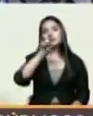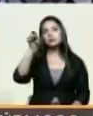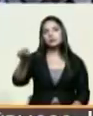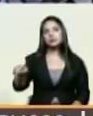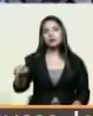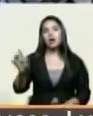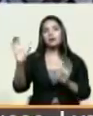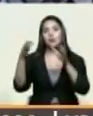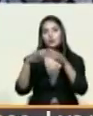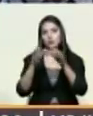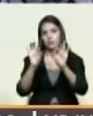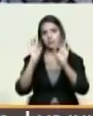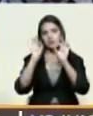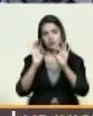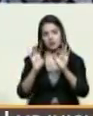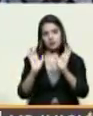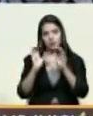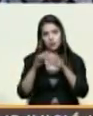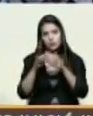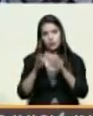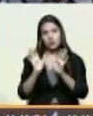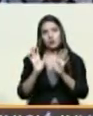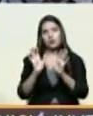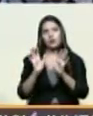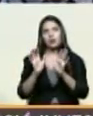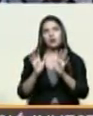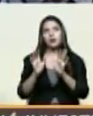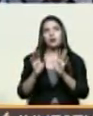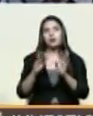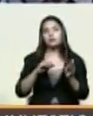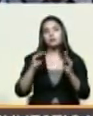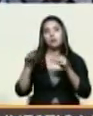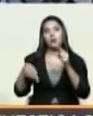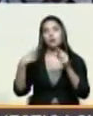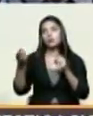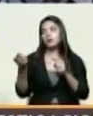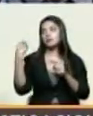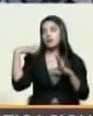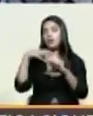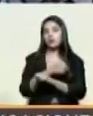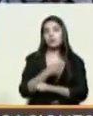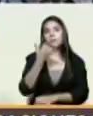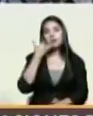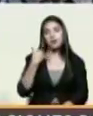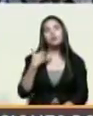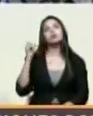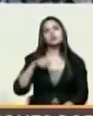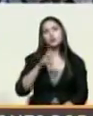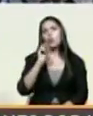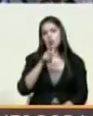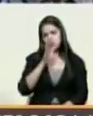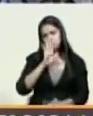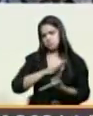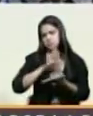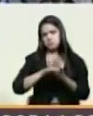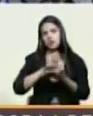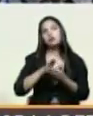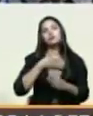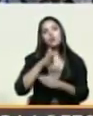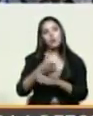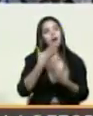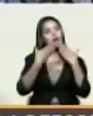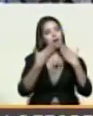para una reunión. La reunión fue pasada por otro día y anoche me llamó Pedro y le dije, sí, está bien, yo voy para allá. Les agradezco